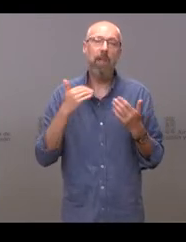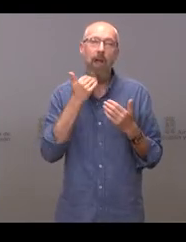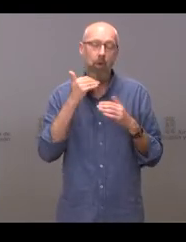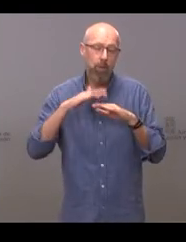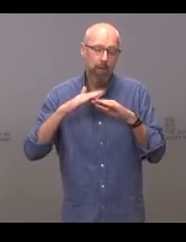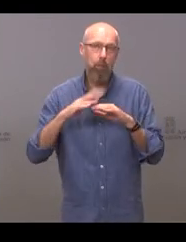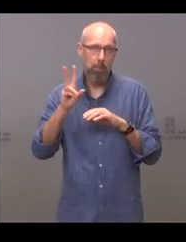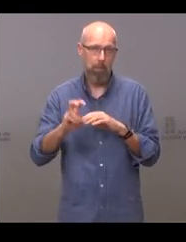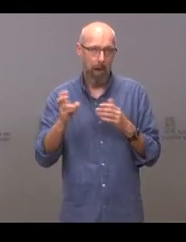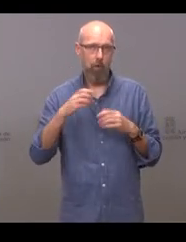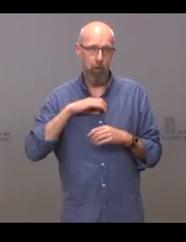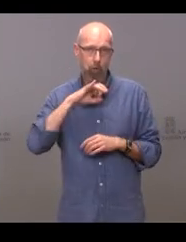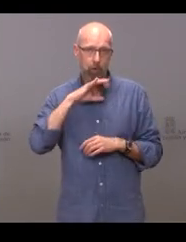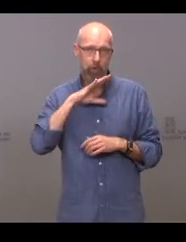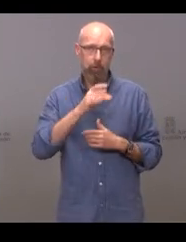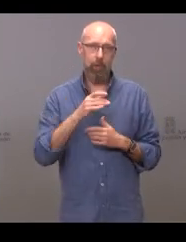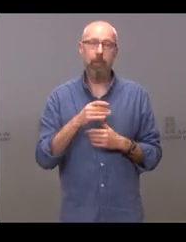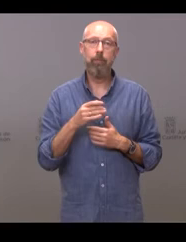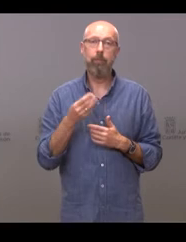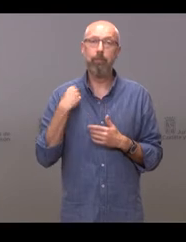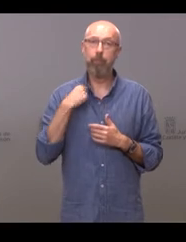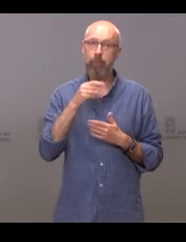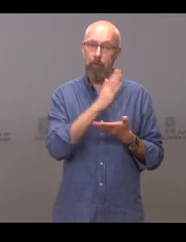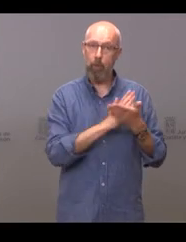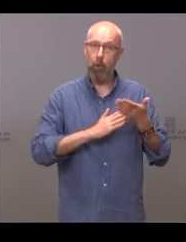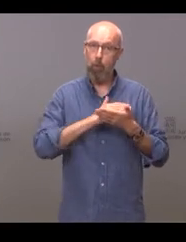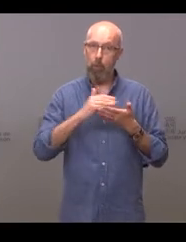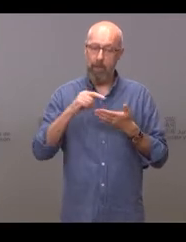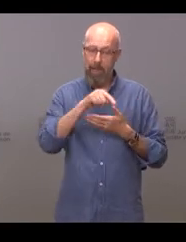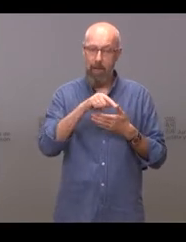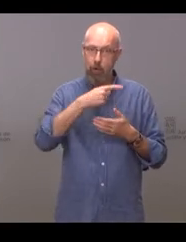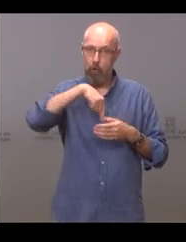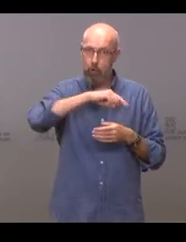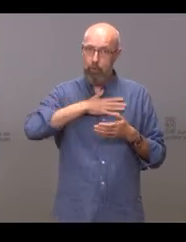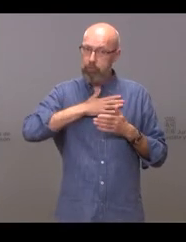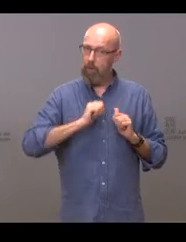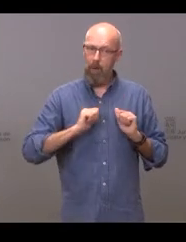ayudas y además ya de las penas con ellos autónomas que lo que lo que lo ponen en funcionamiento